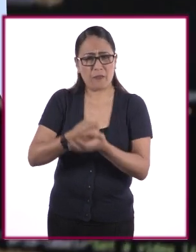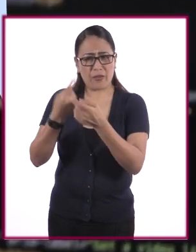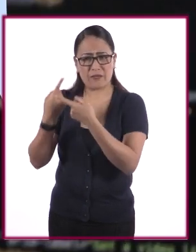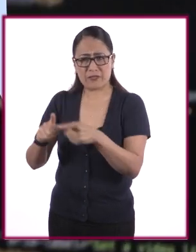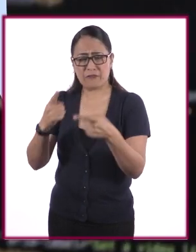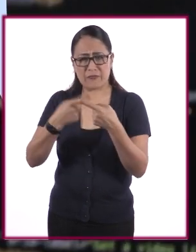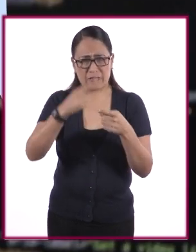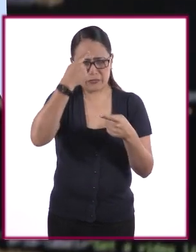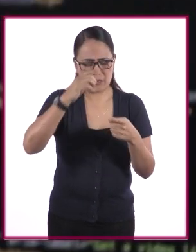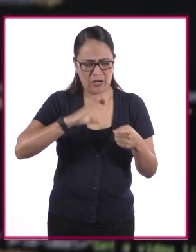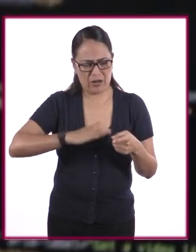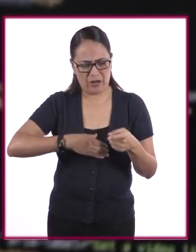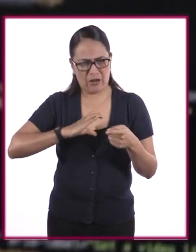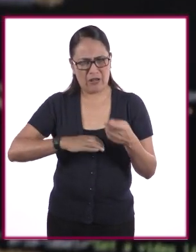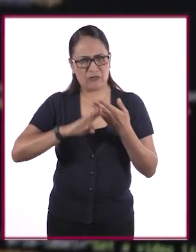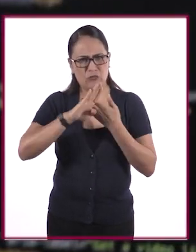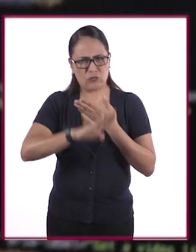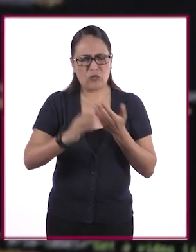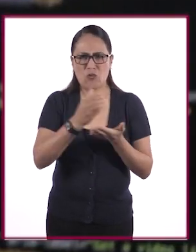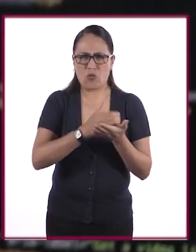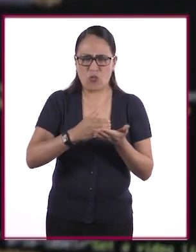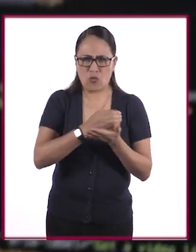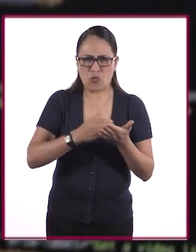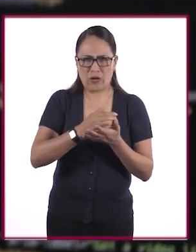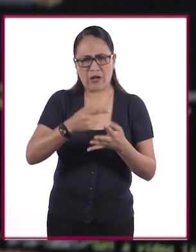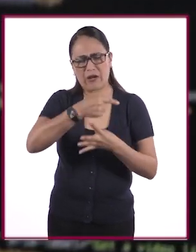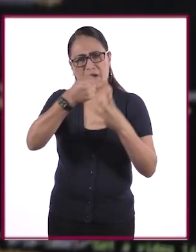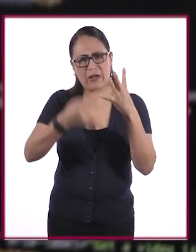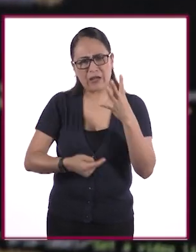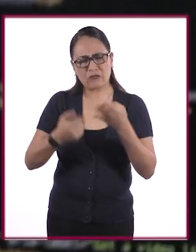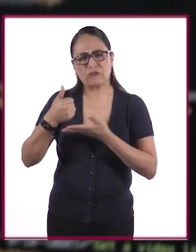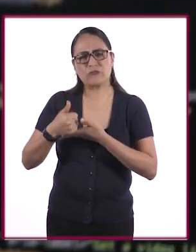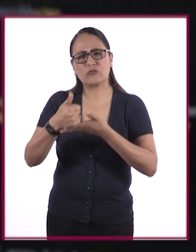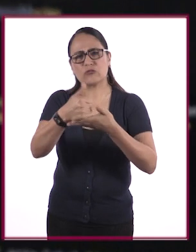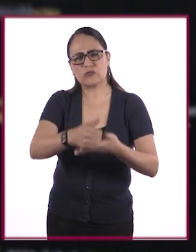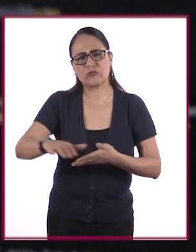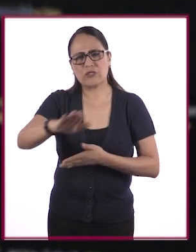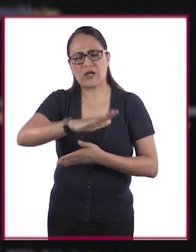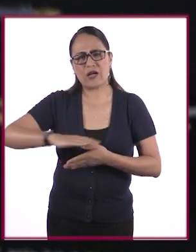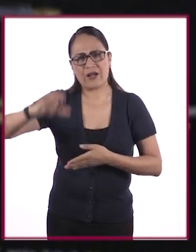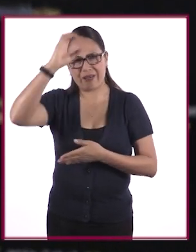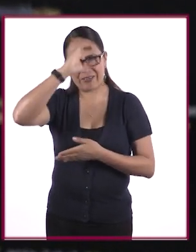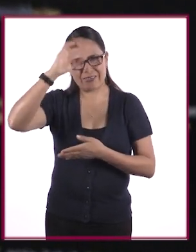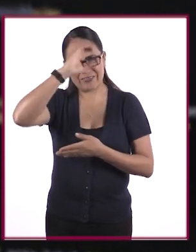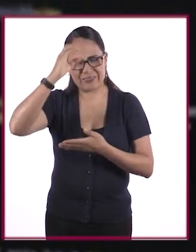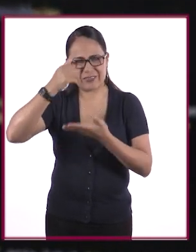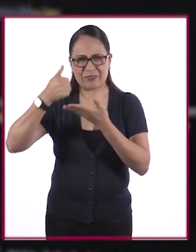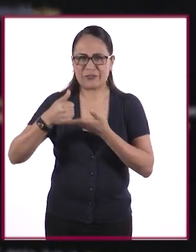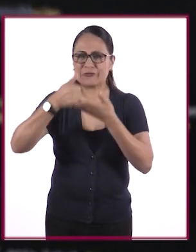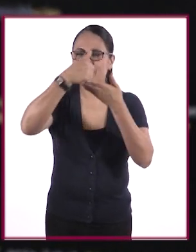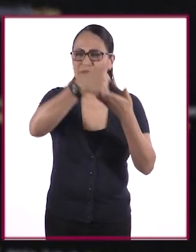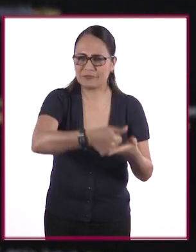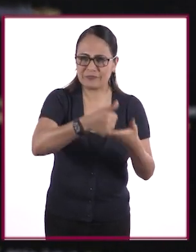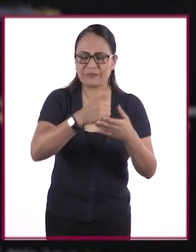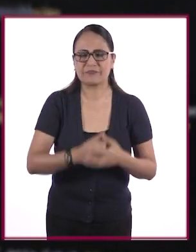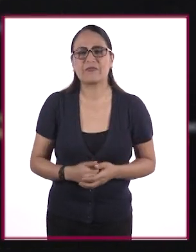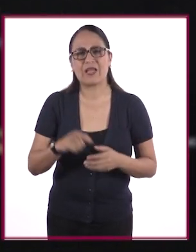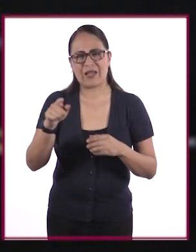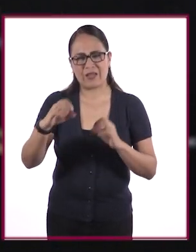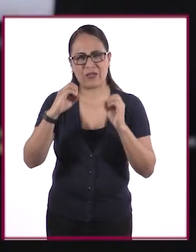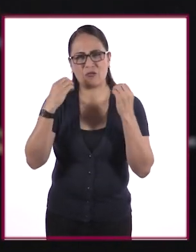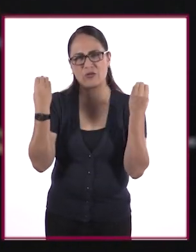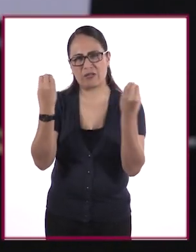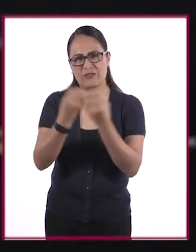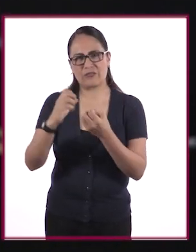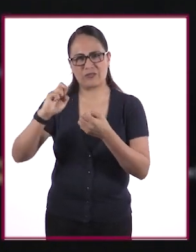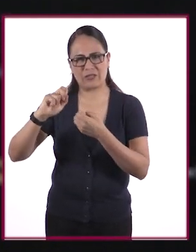para combatir el cáncer son algunas de las principales contribuciones tecnológicas que ha realizado la Organización Europea